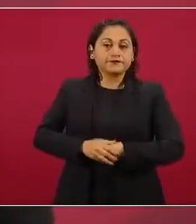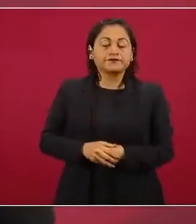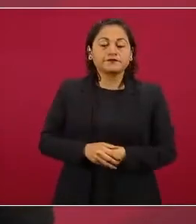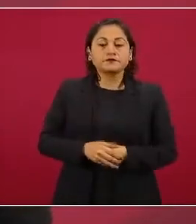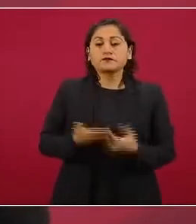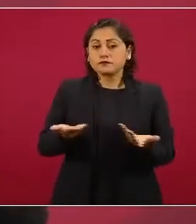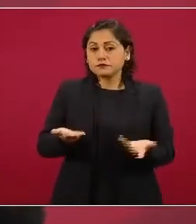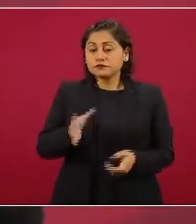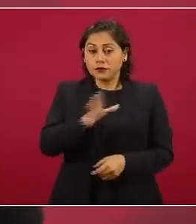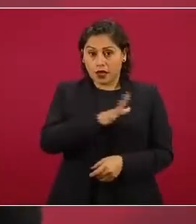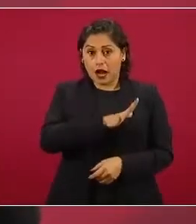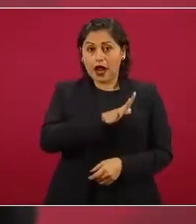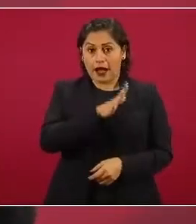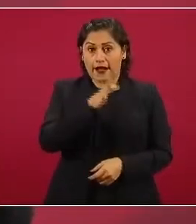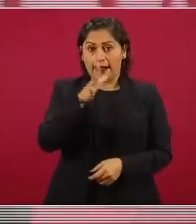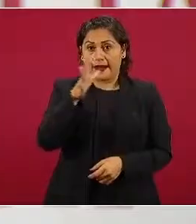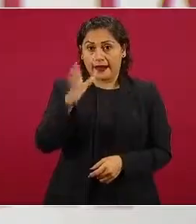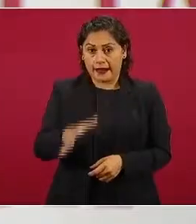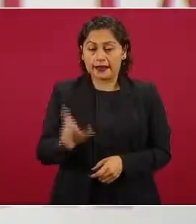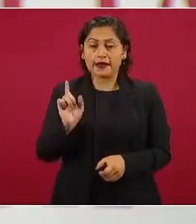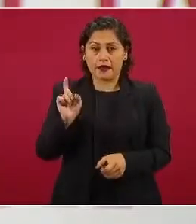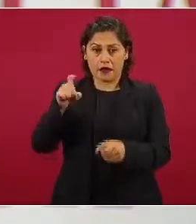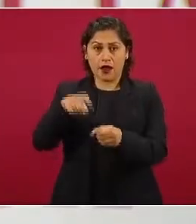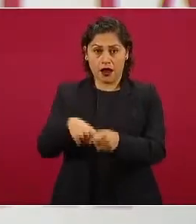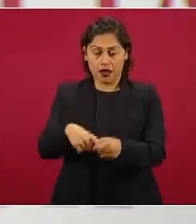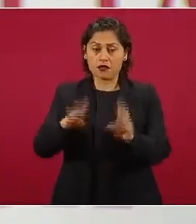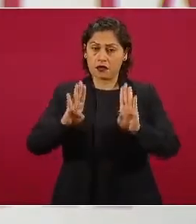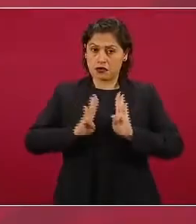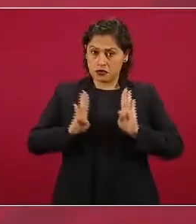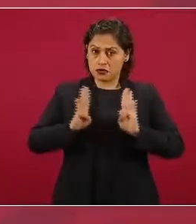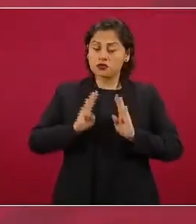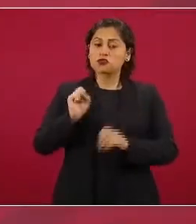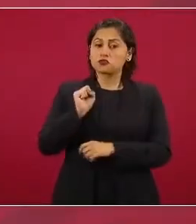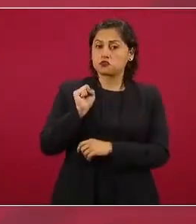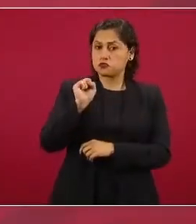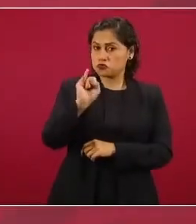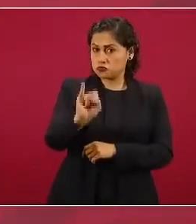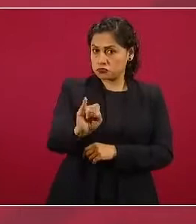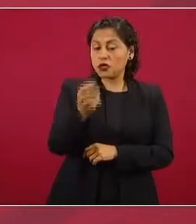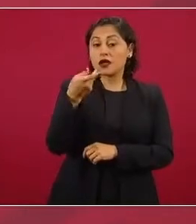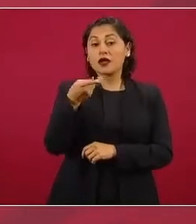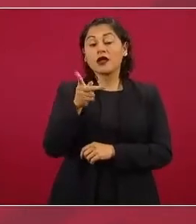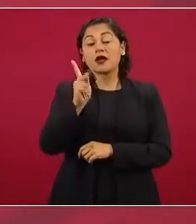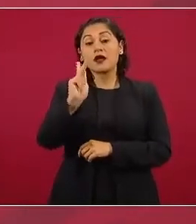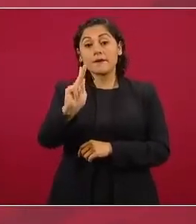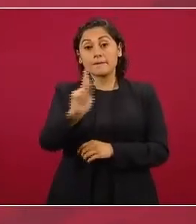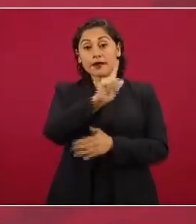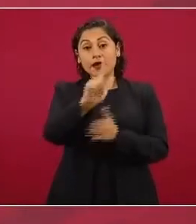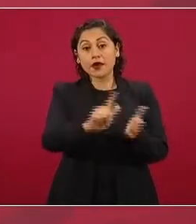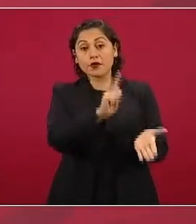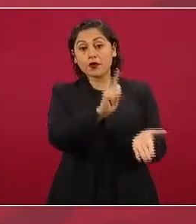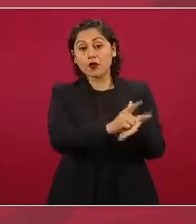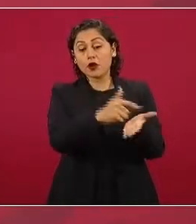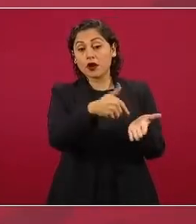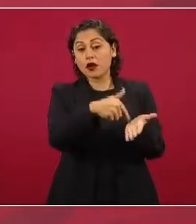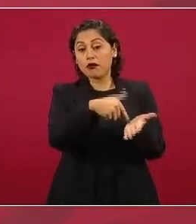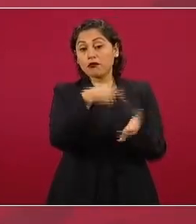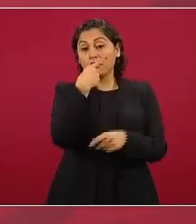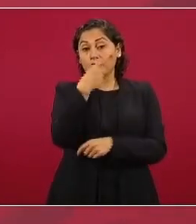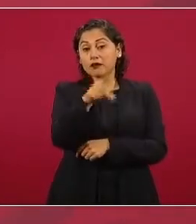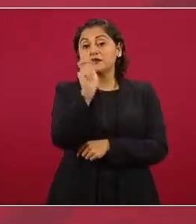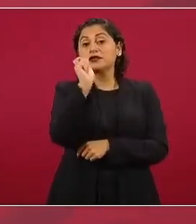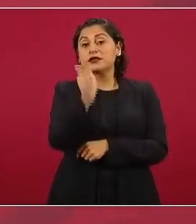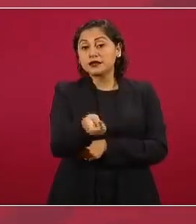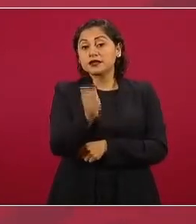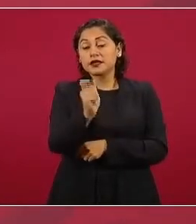miembro y tiene obligaciones respecto a las Fuerzas Armadas, pero de acuerdo a la ley está sujeto, en este caso,